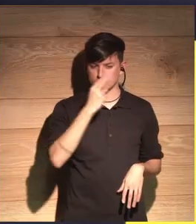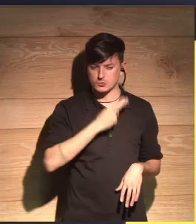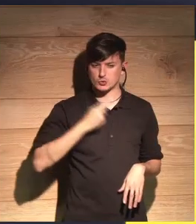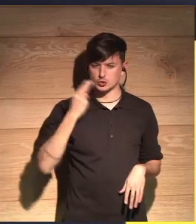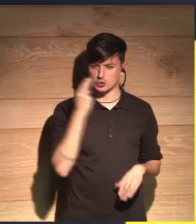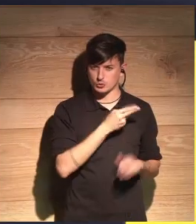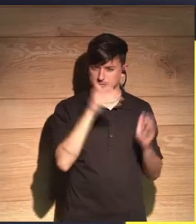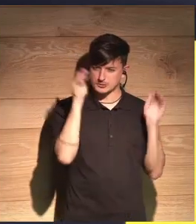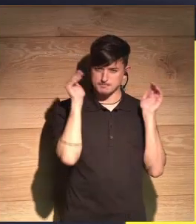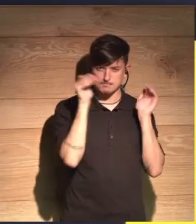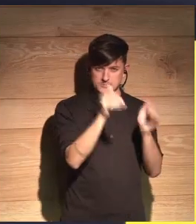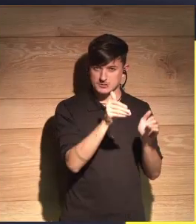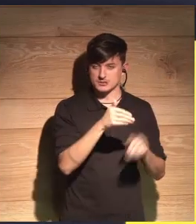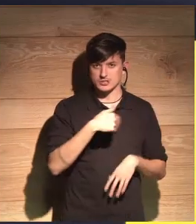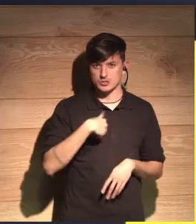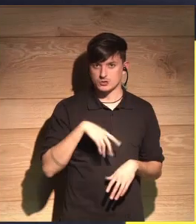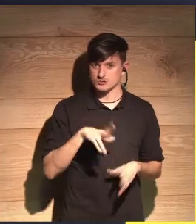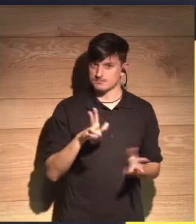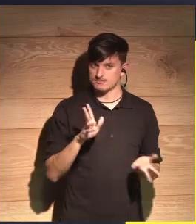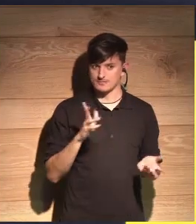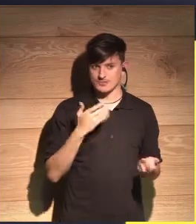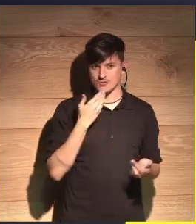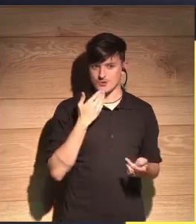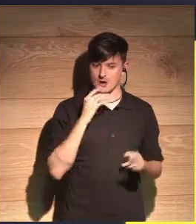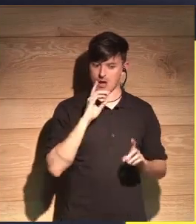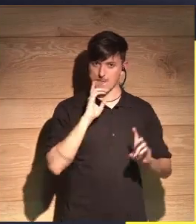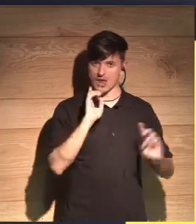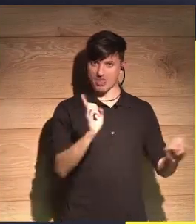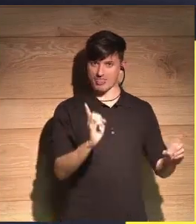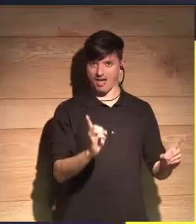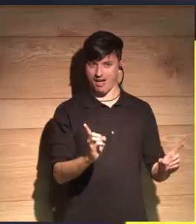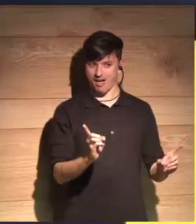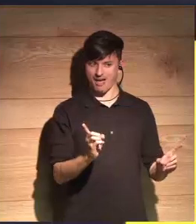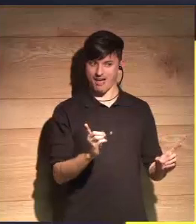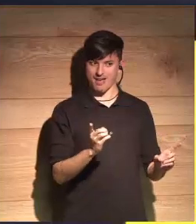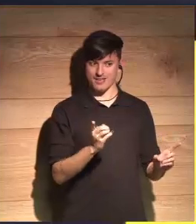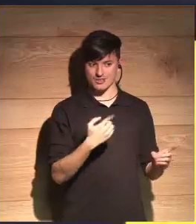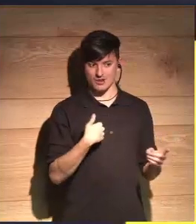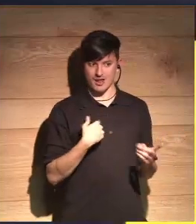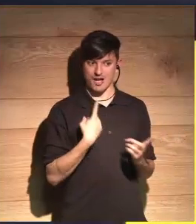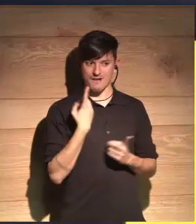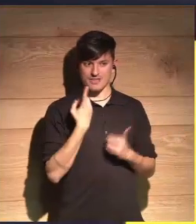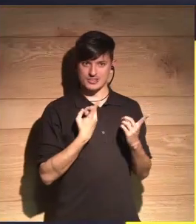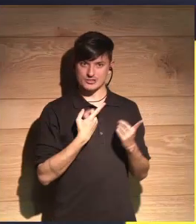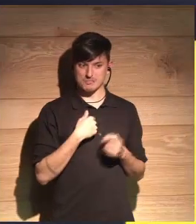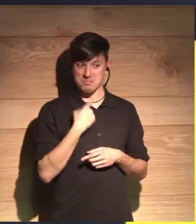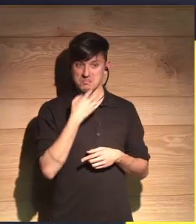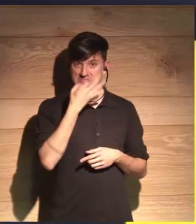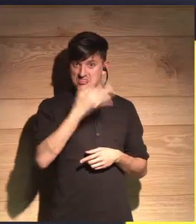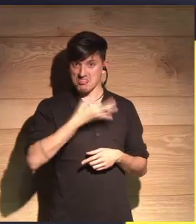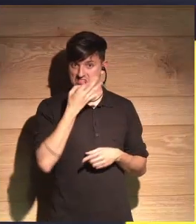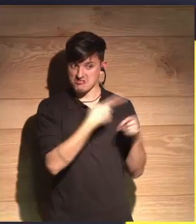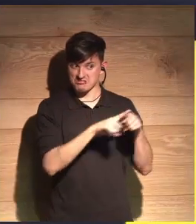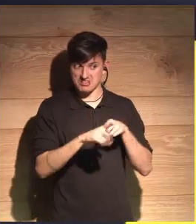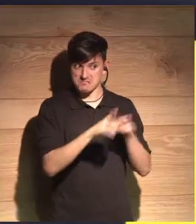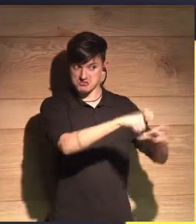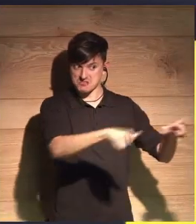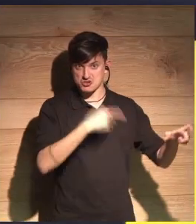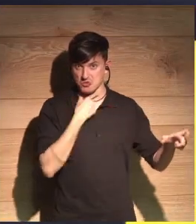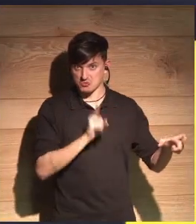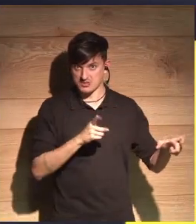he sido bastante amenazada digamos por algunos que no les gustó lo que decía para entender